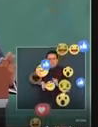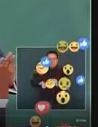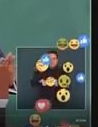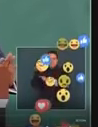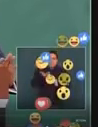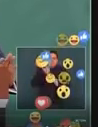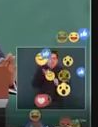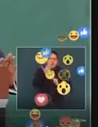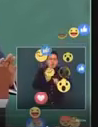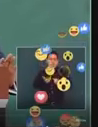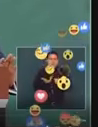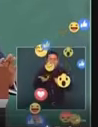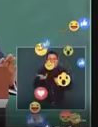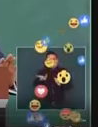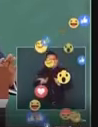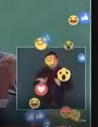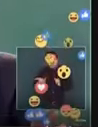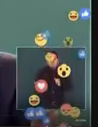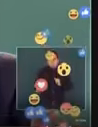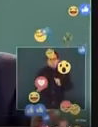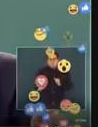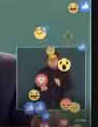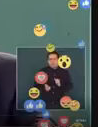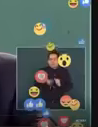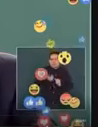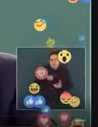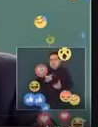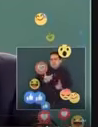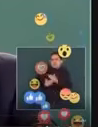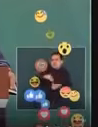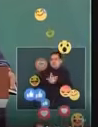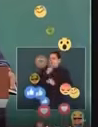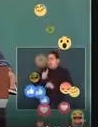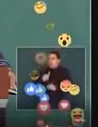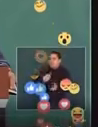ningún tipo de delito.